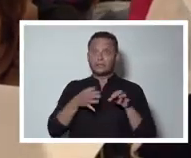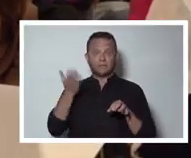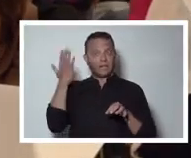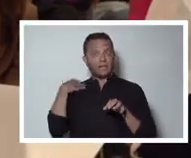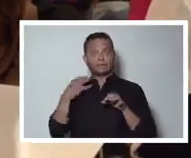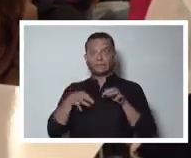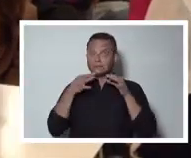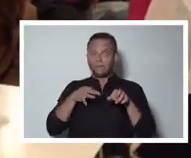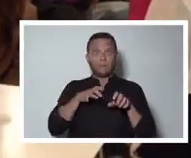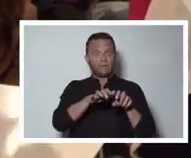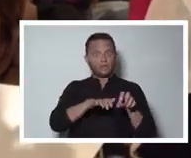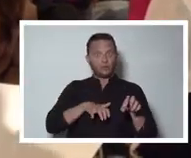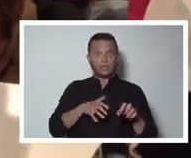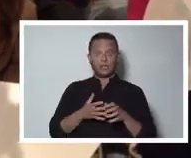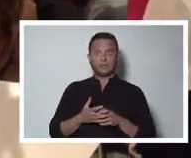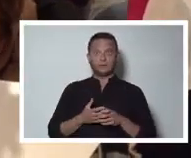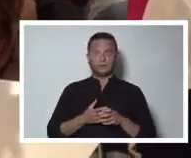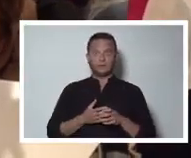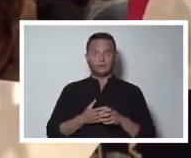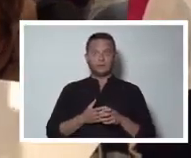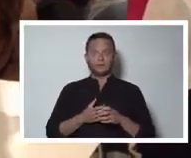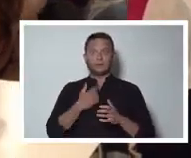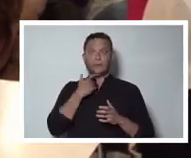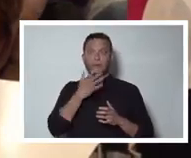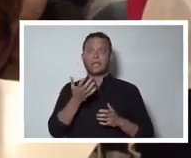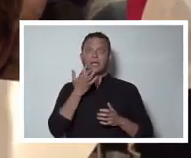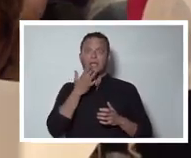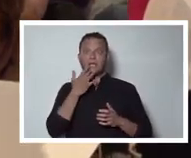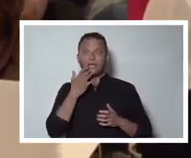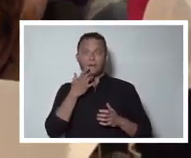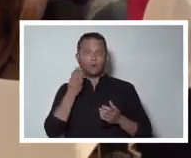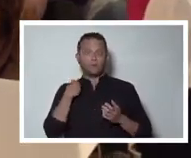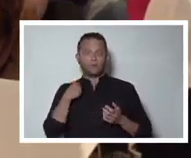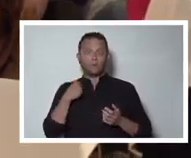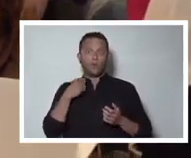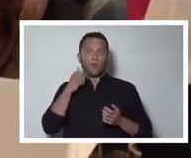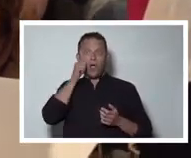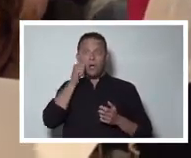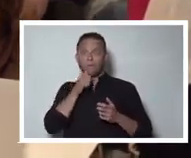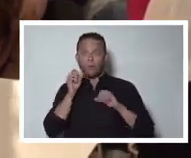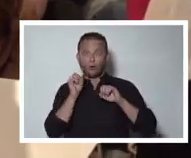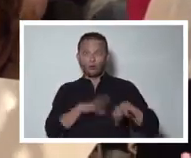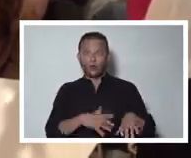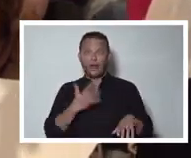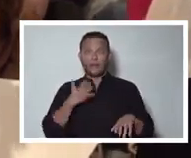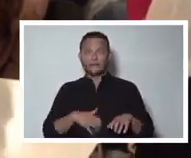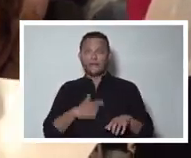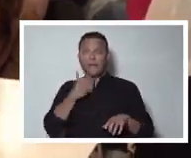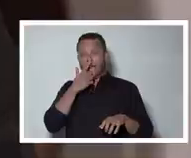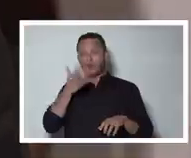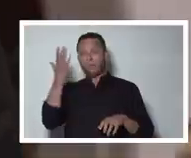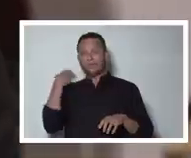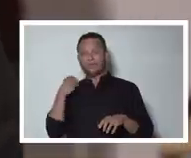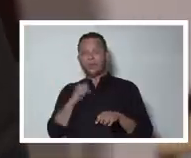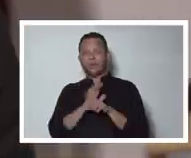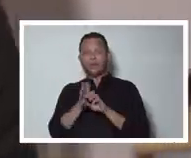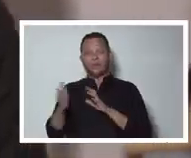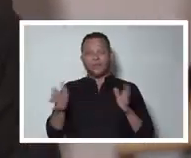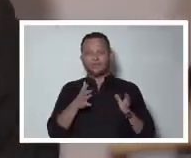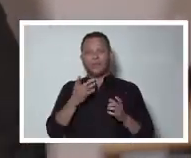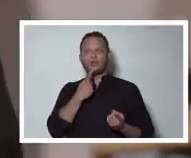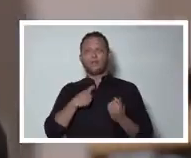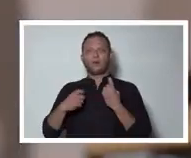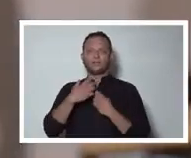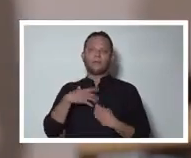fueron digo voy al ejemplo de del aborto en Argentina el año pasado en plena pandemia nos preguntaban